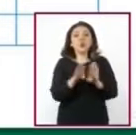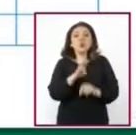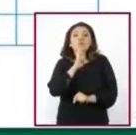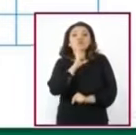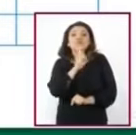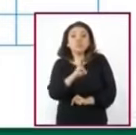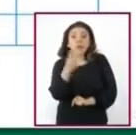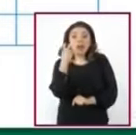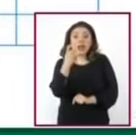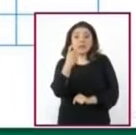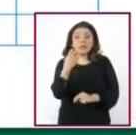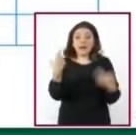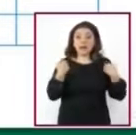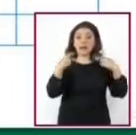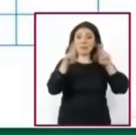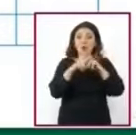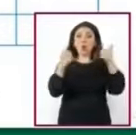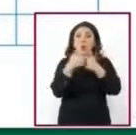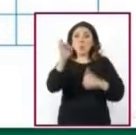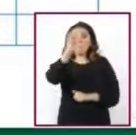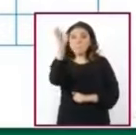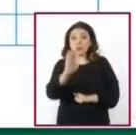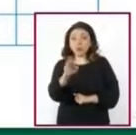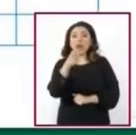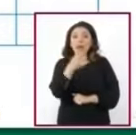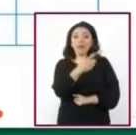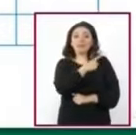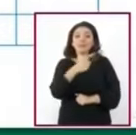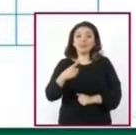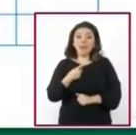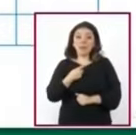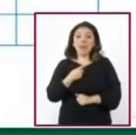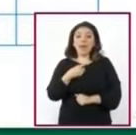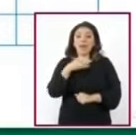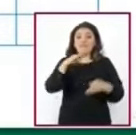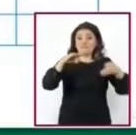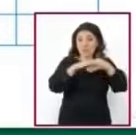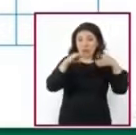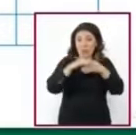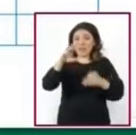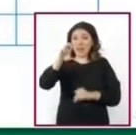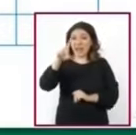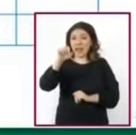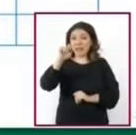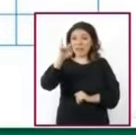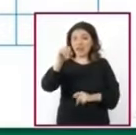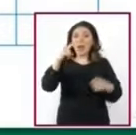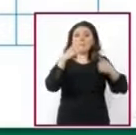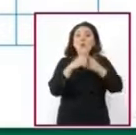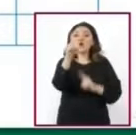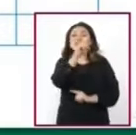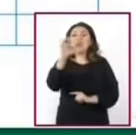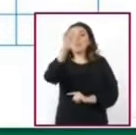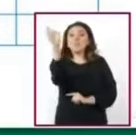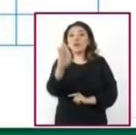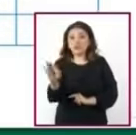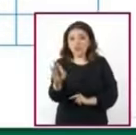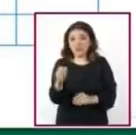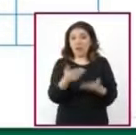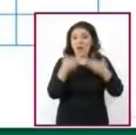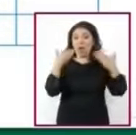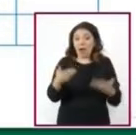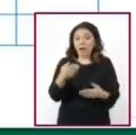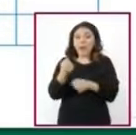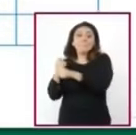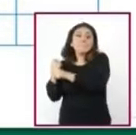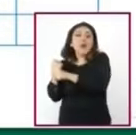la representación como porcentaje, se multiplica la frecuencia relativa por 100%. Ahora, con